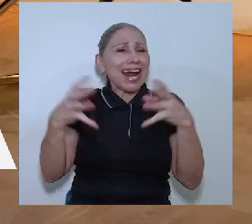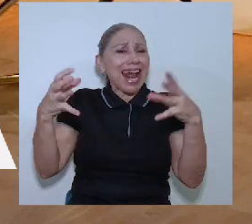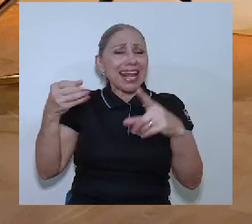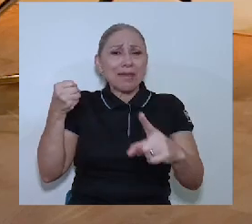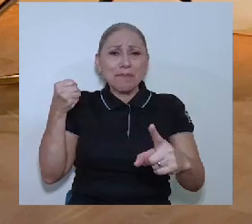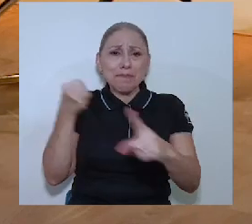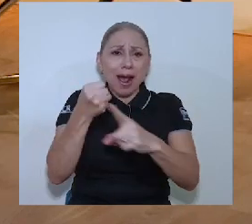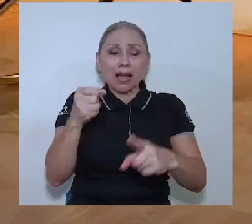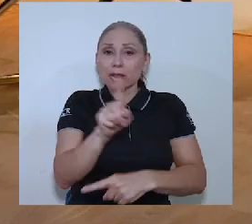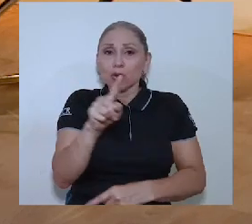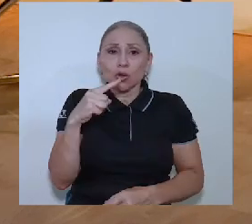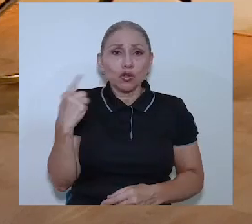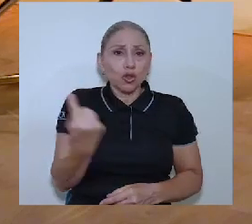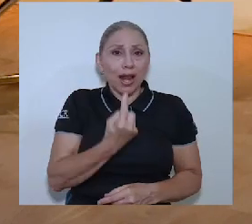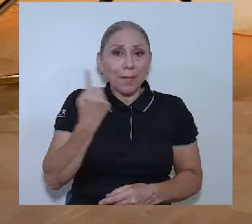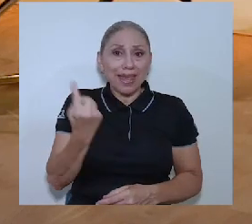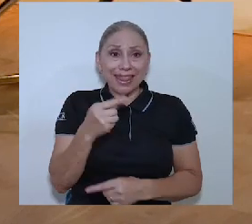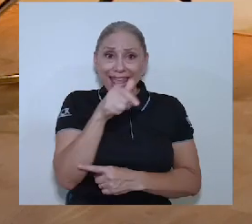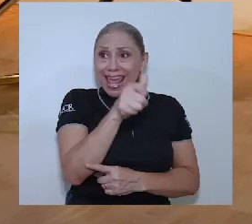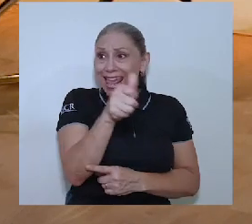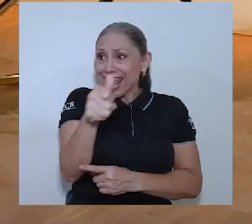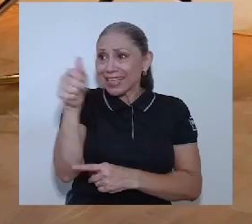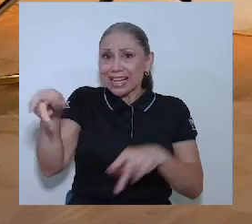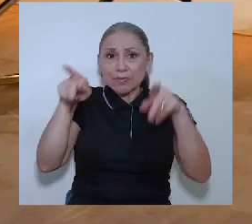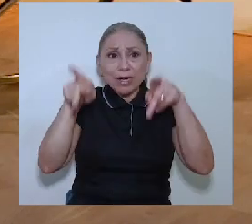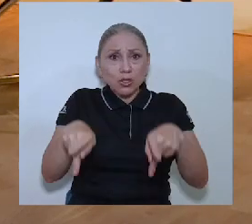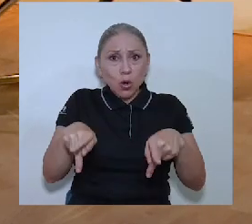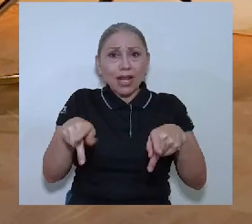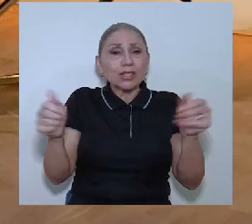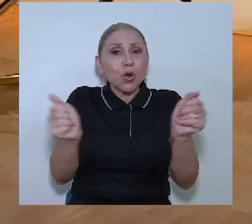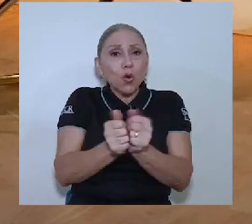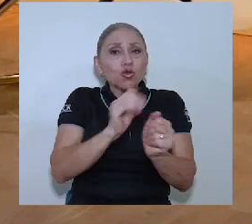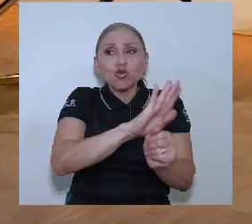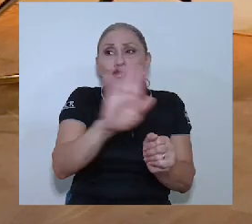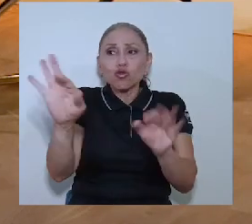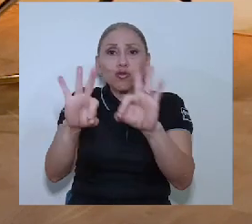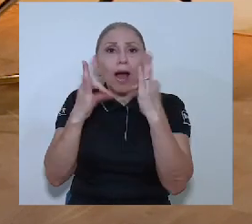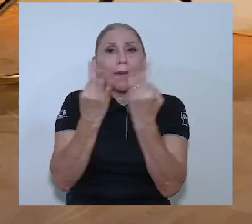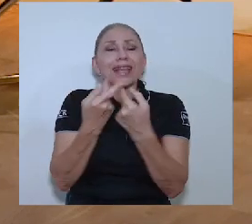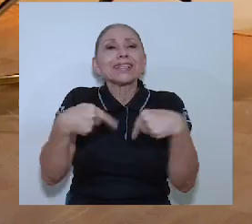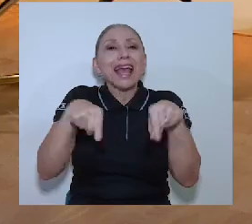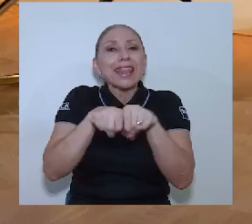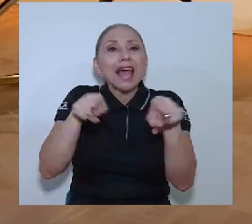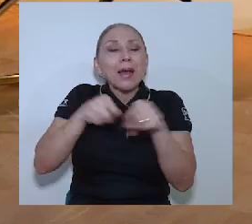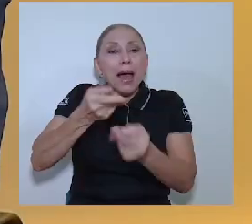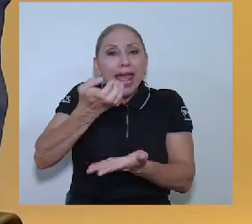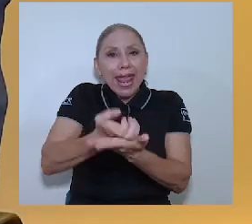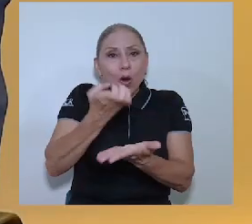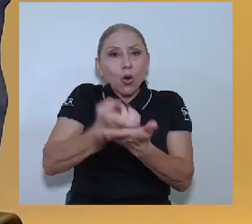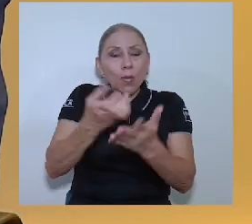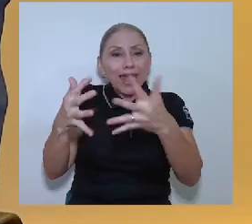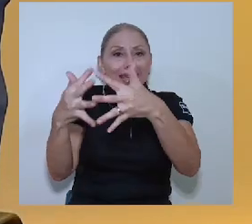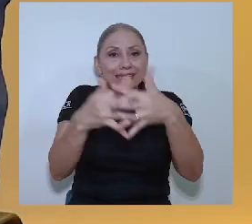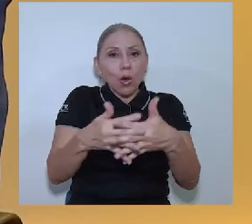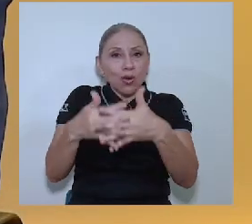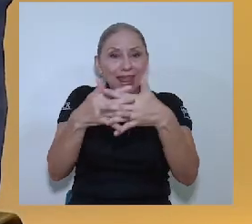solo sobre esas personas y sus familias, sino sobre la economía estadounidense, porque esos migrantes